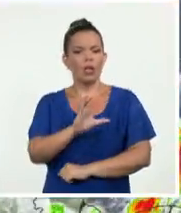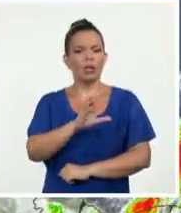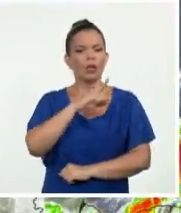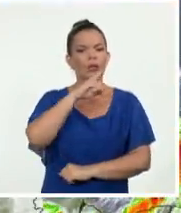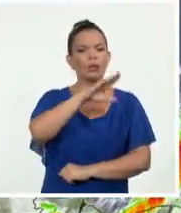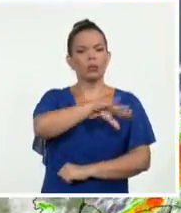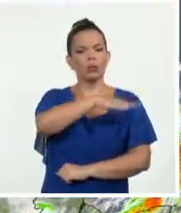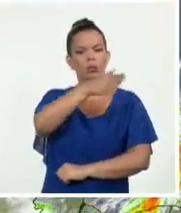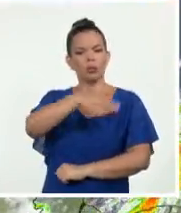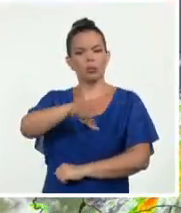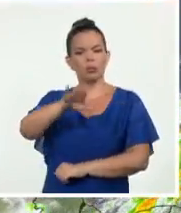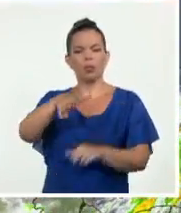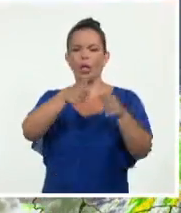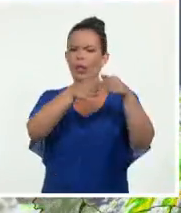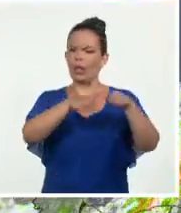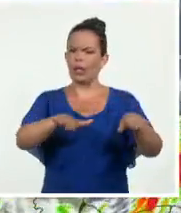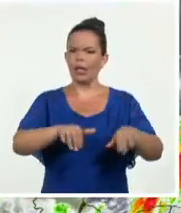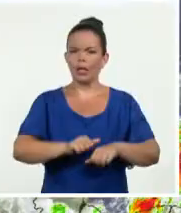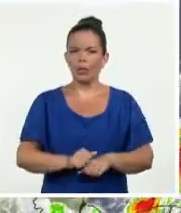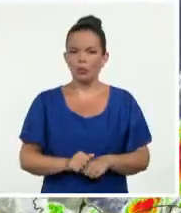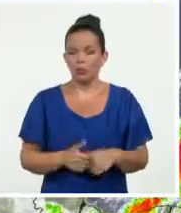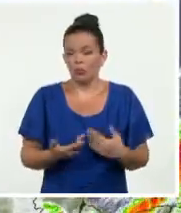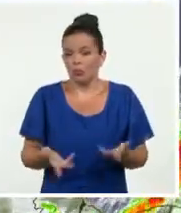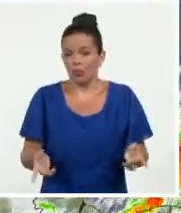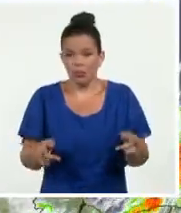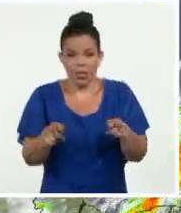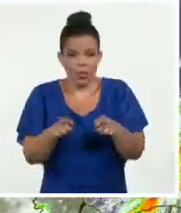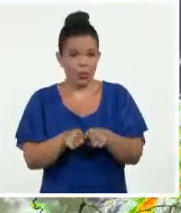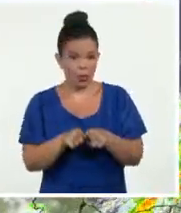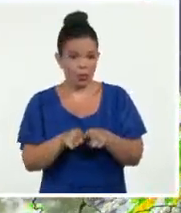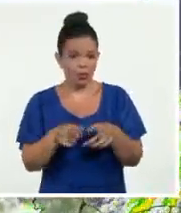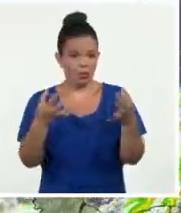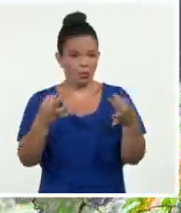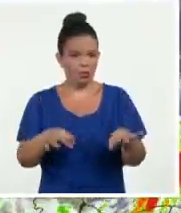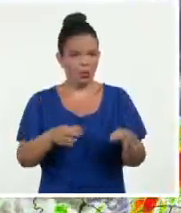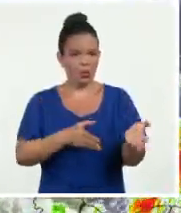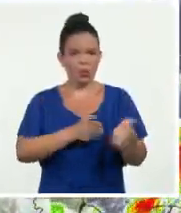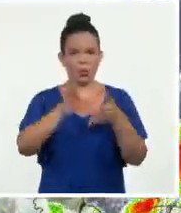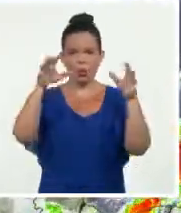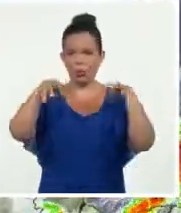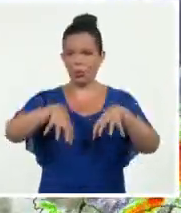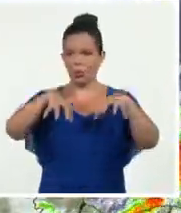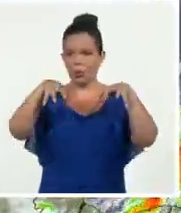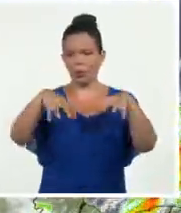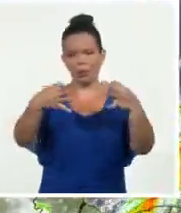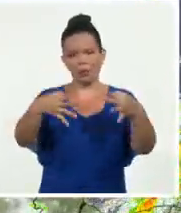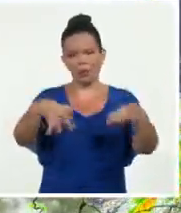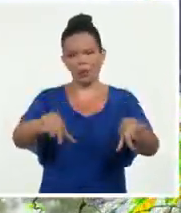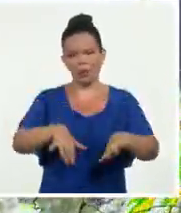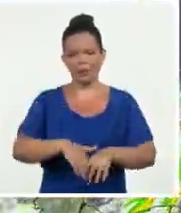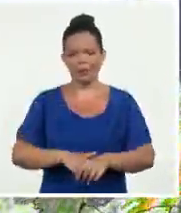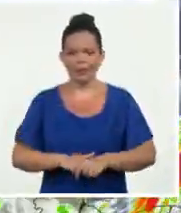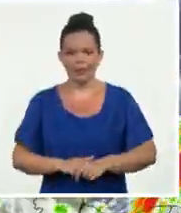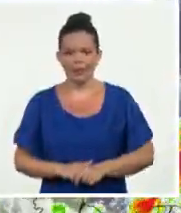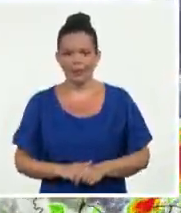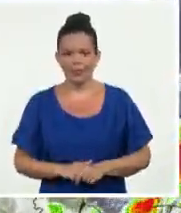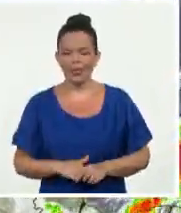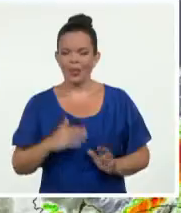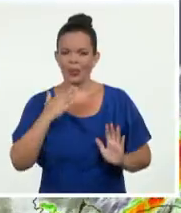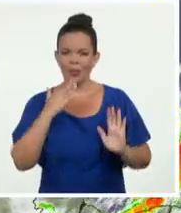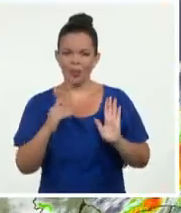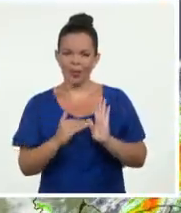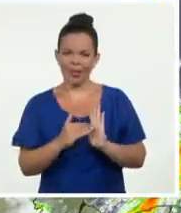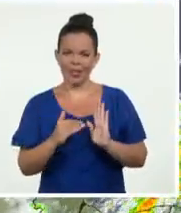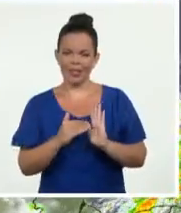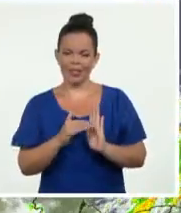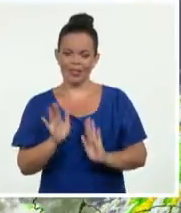en resumen para hoy otro día cálido con chubascos y tormentas eléctricas en gran parte del país esto es todo en contra la información meteorológica tengan todo feliz tarde